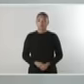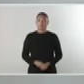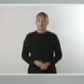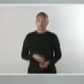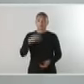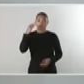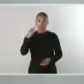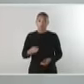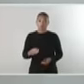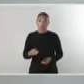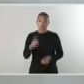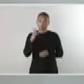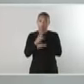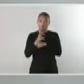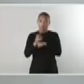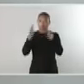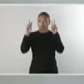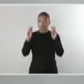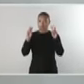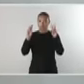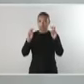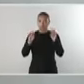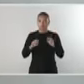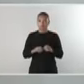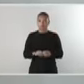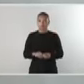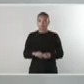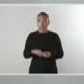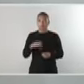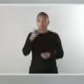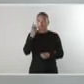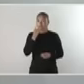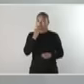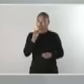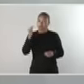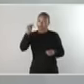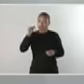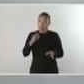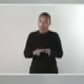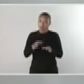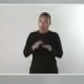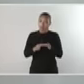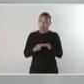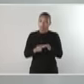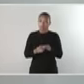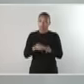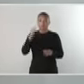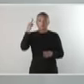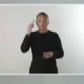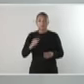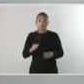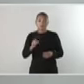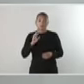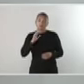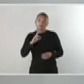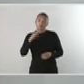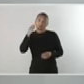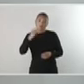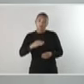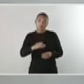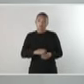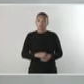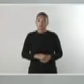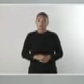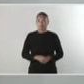hemos terminado el segundo tema lo que nos resta Ahora son las conclusiones finales